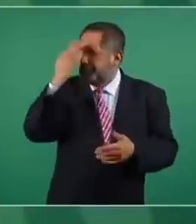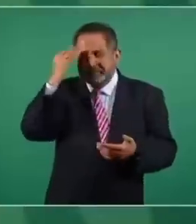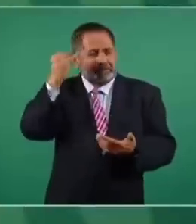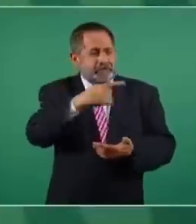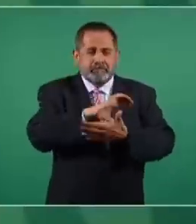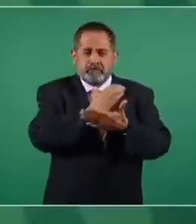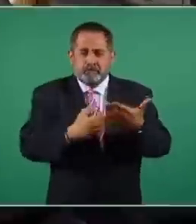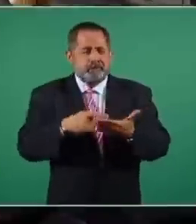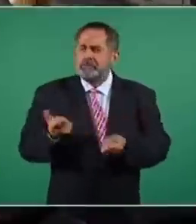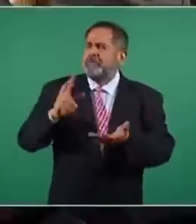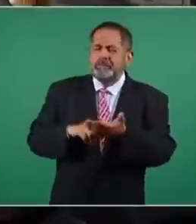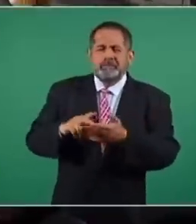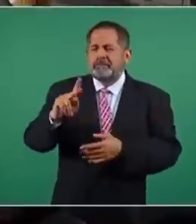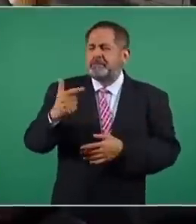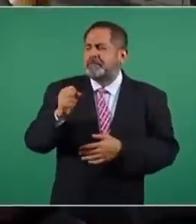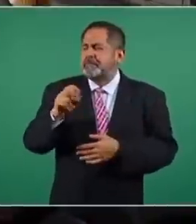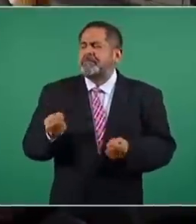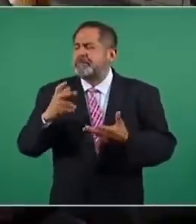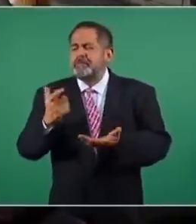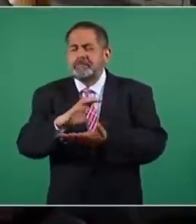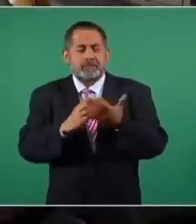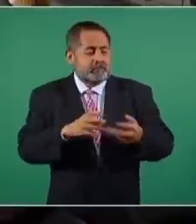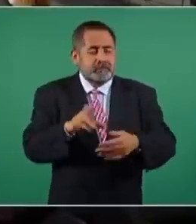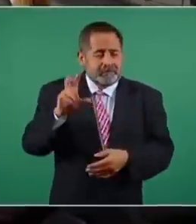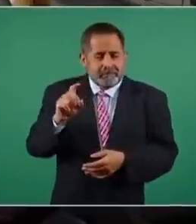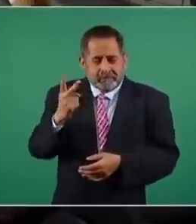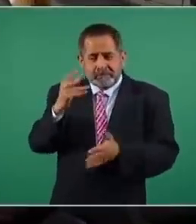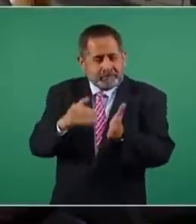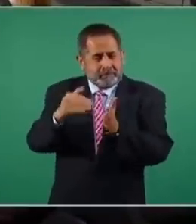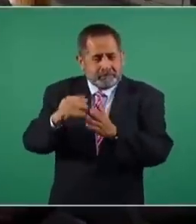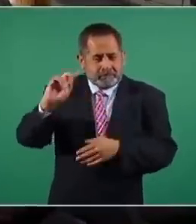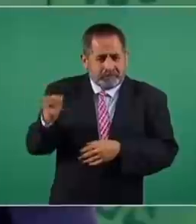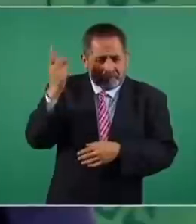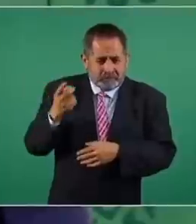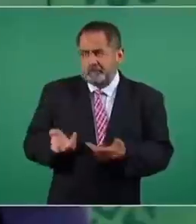contrato, ¿cuánto fue el de Pegasus? 32 millones de dólares